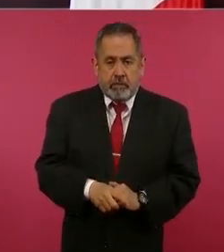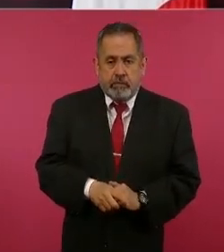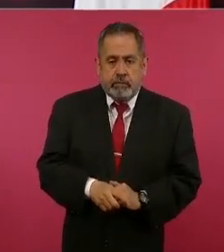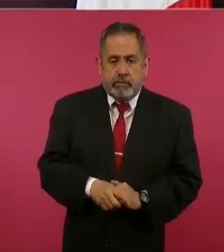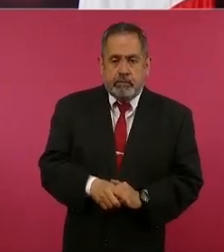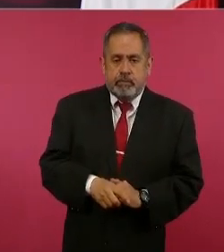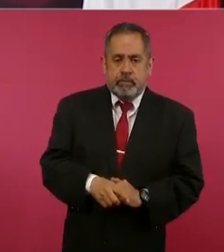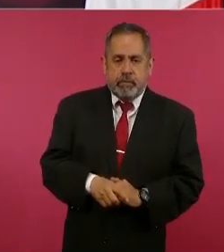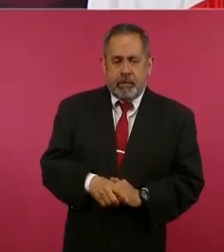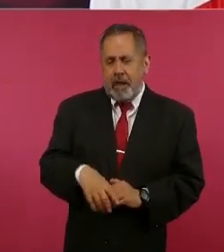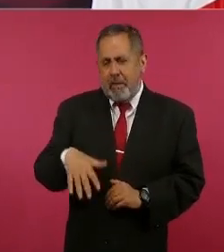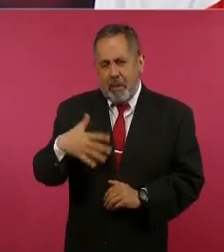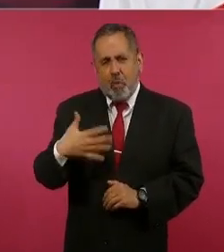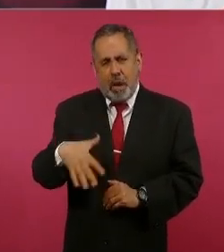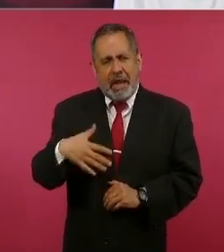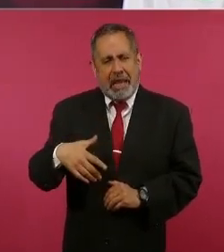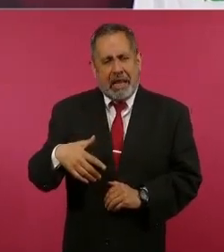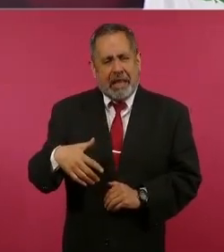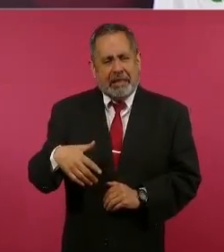Me duele mucho